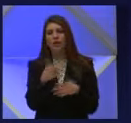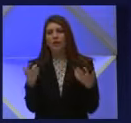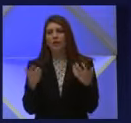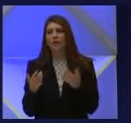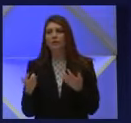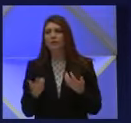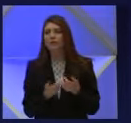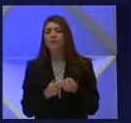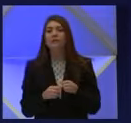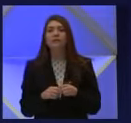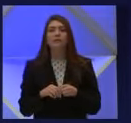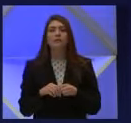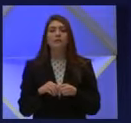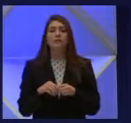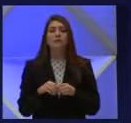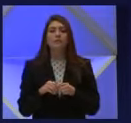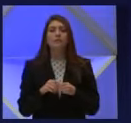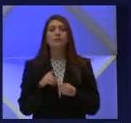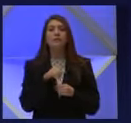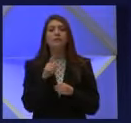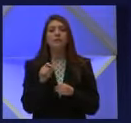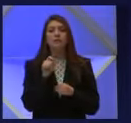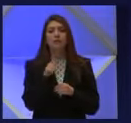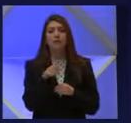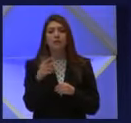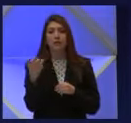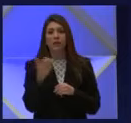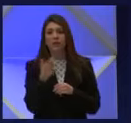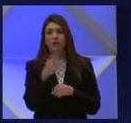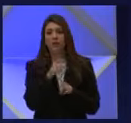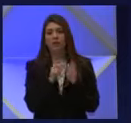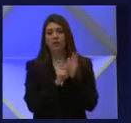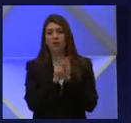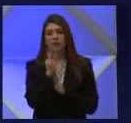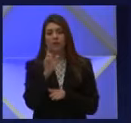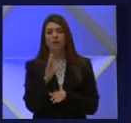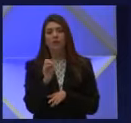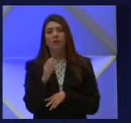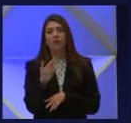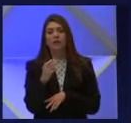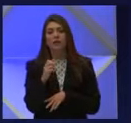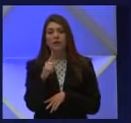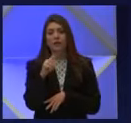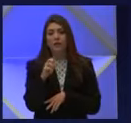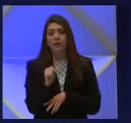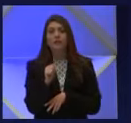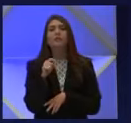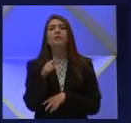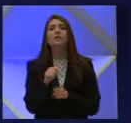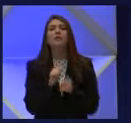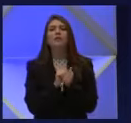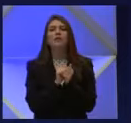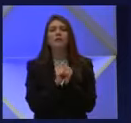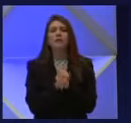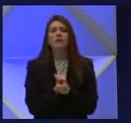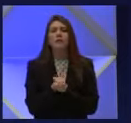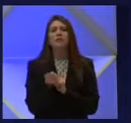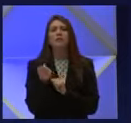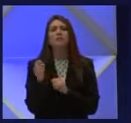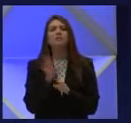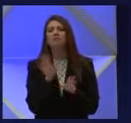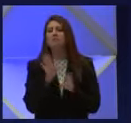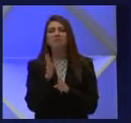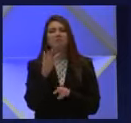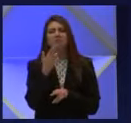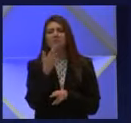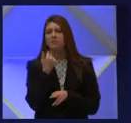y los llamados cohetes convencionales fueron perdiendo terreno fueron desechados